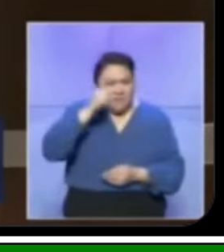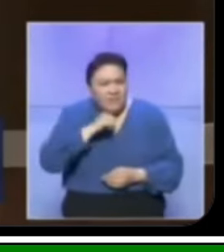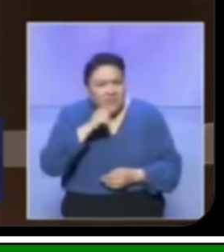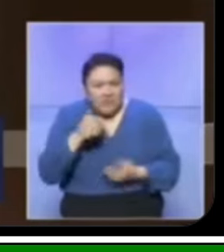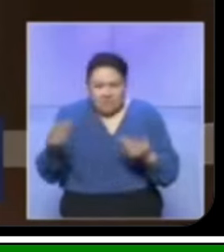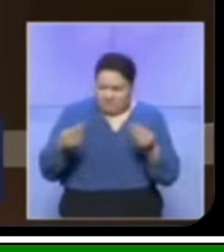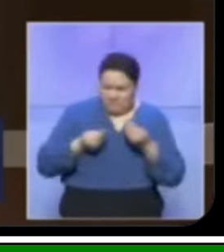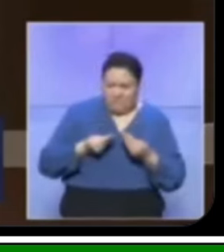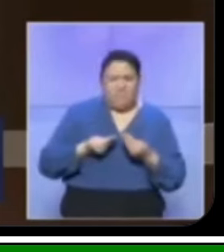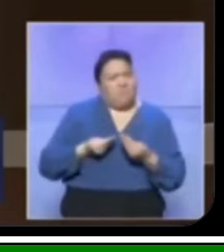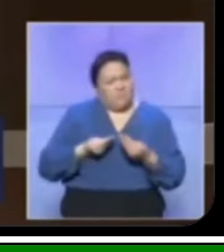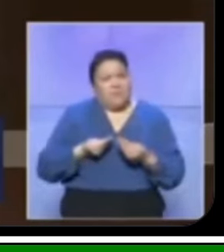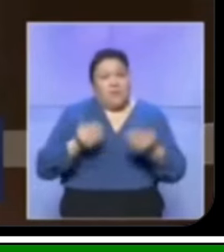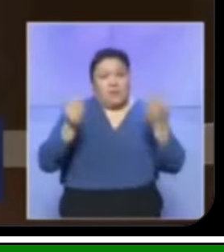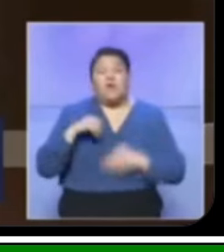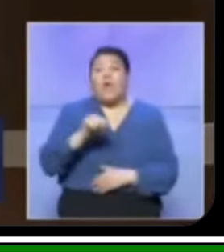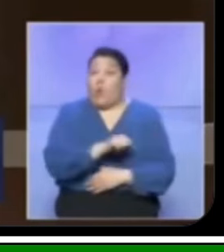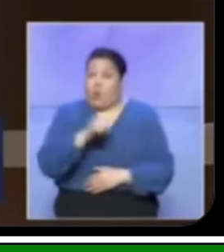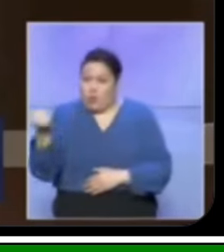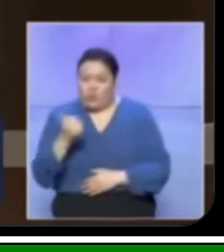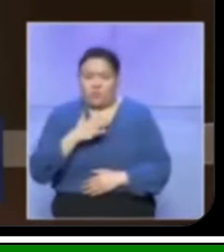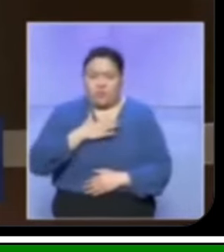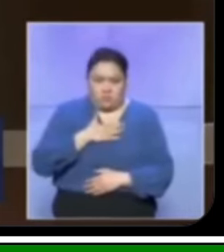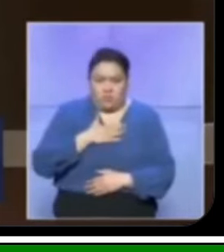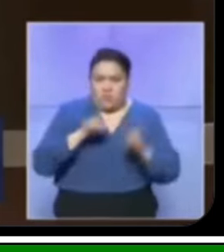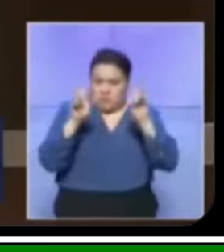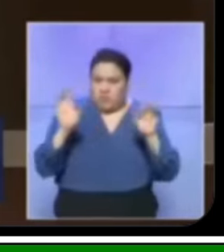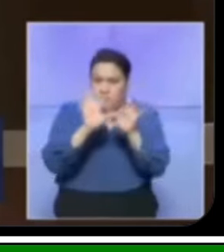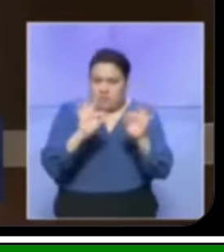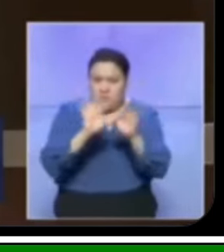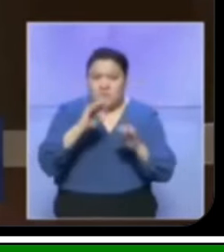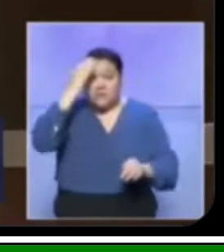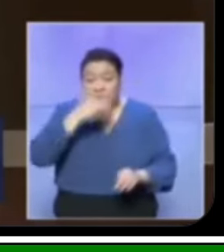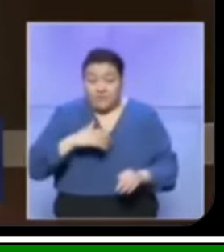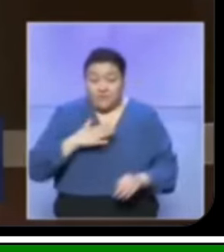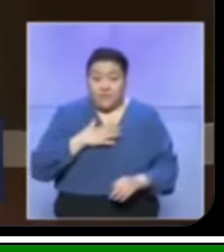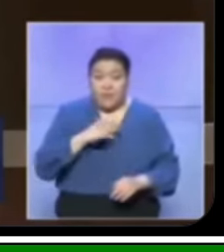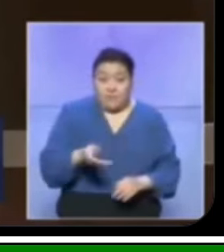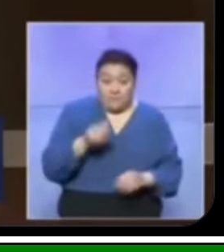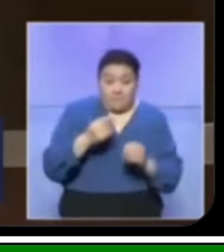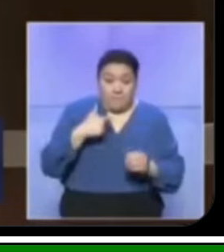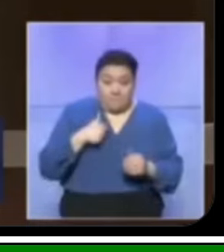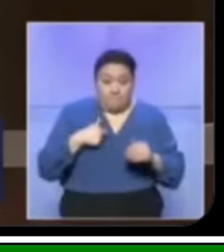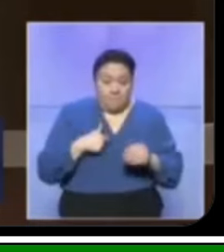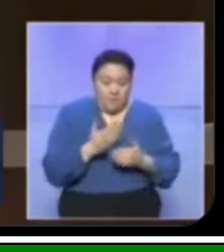comparte. Otro tema que me parece muy delicado es que a esta entrega de